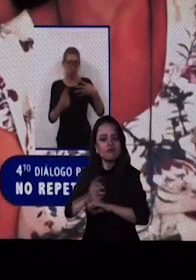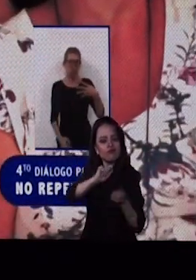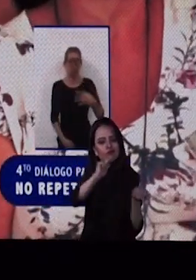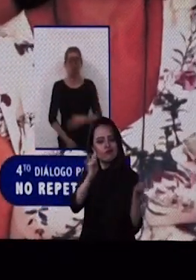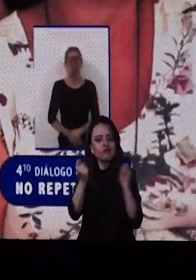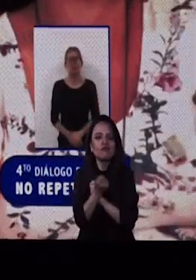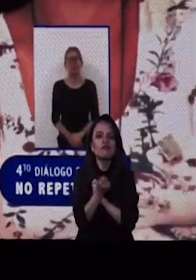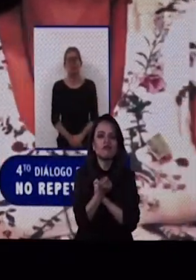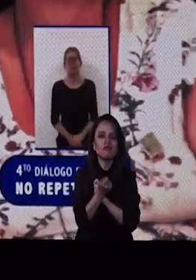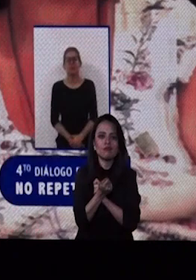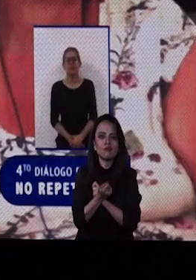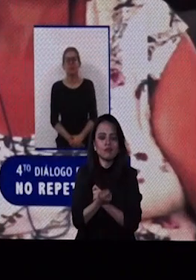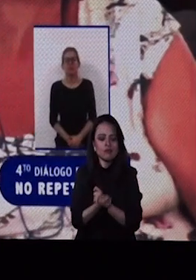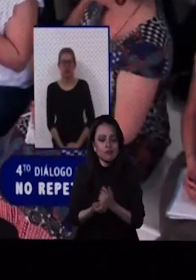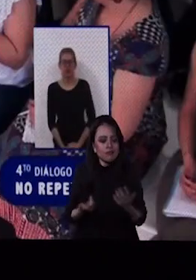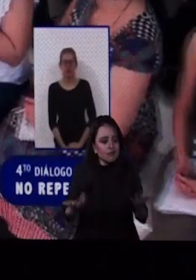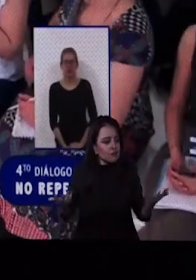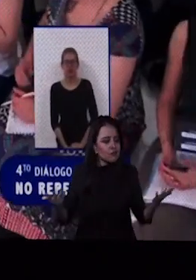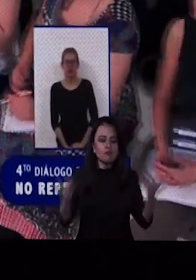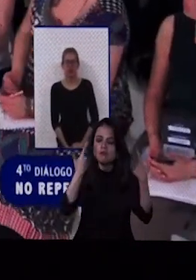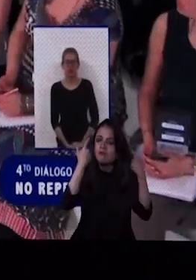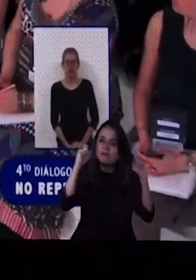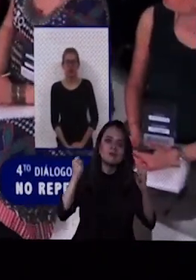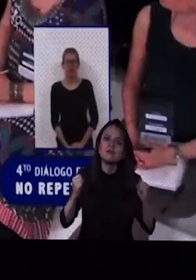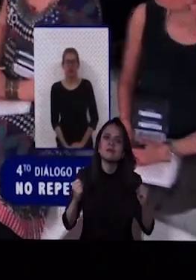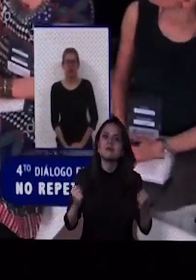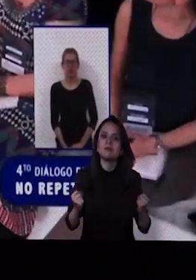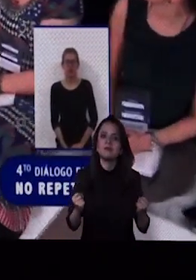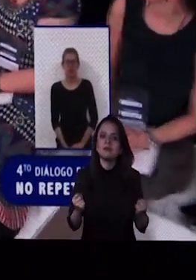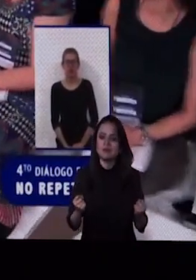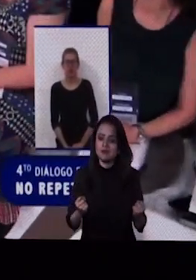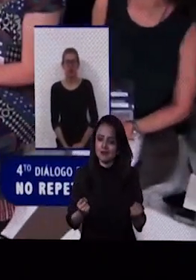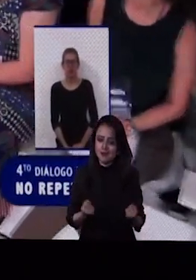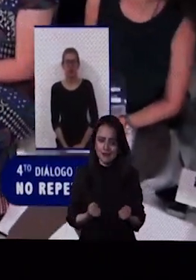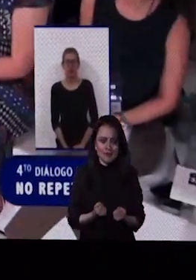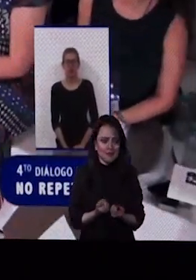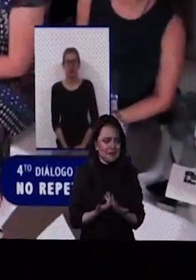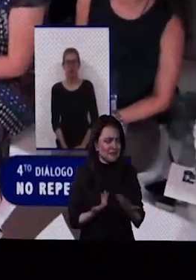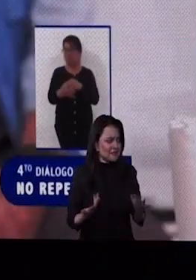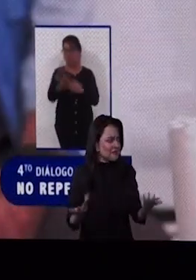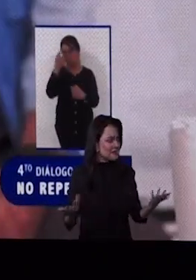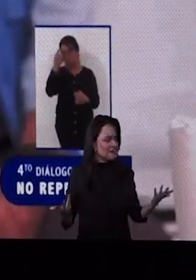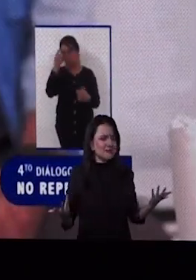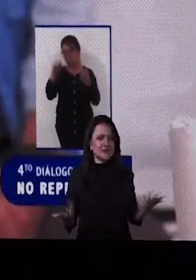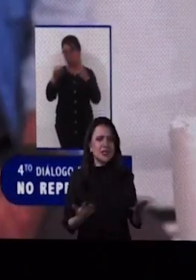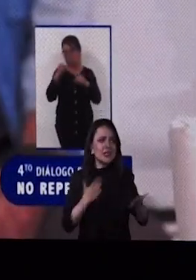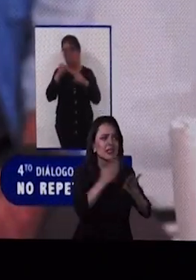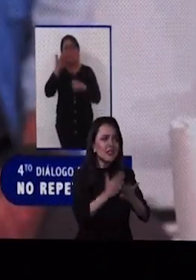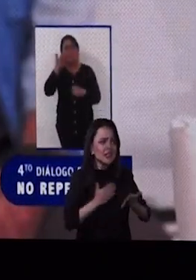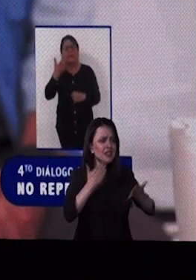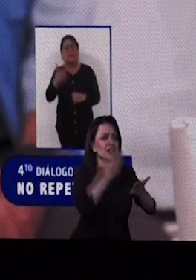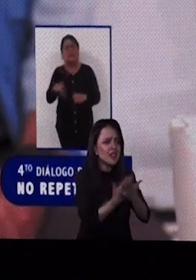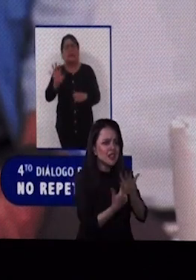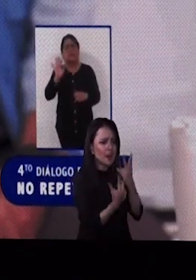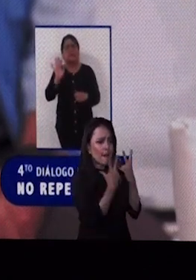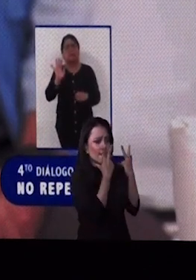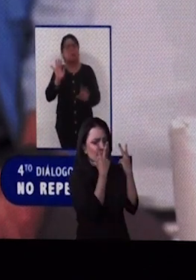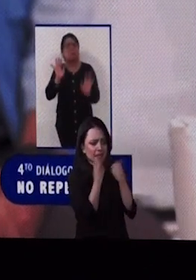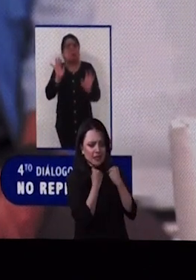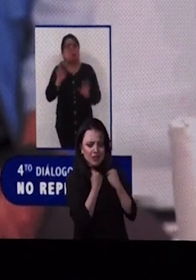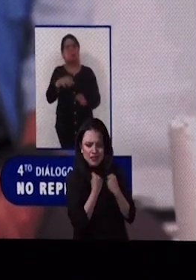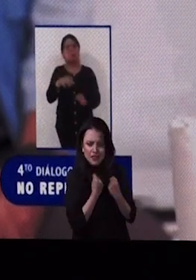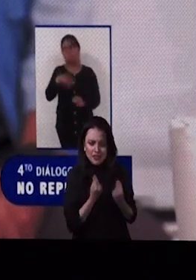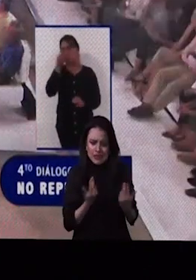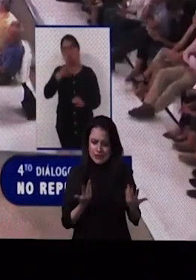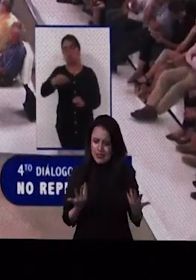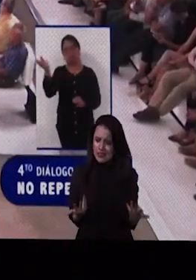cambio. Pero es preocupante que parece que no sirviera, que